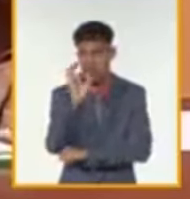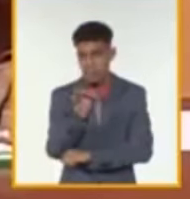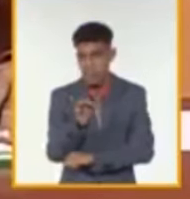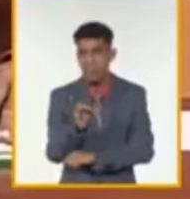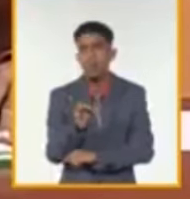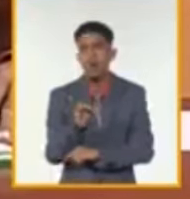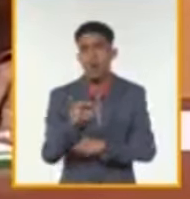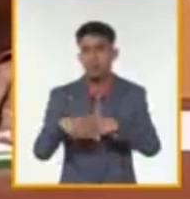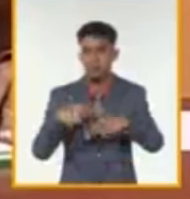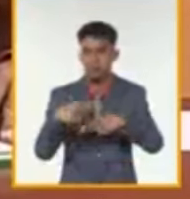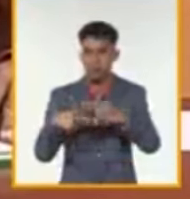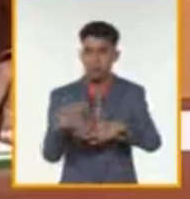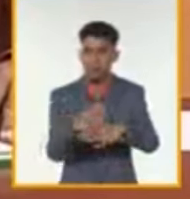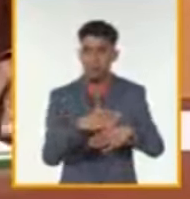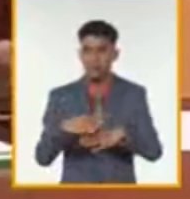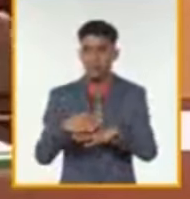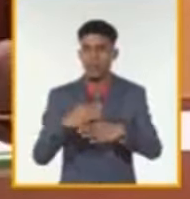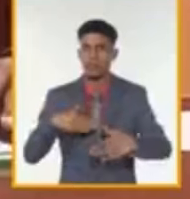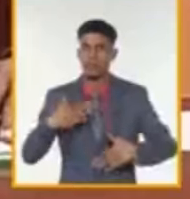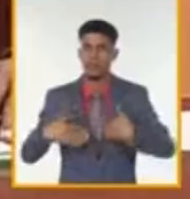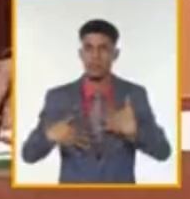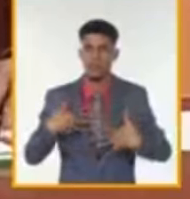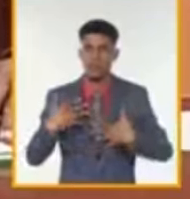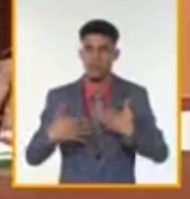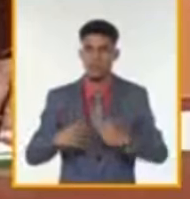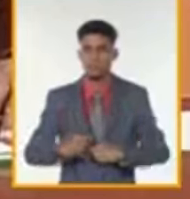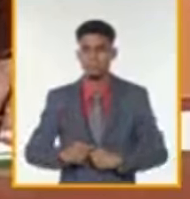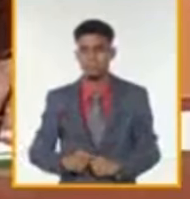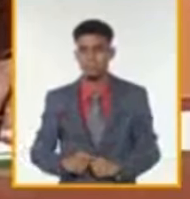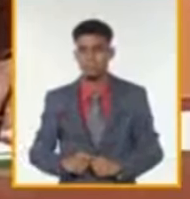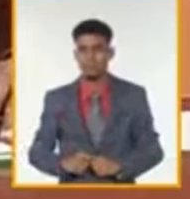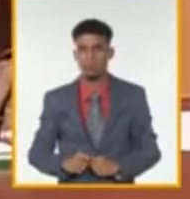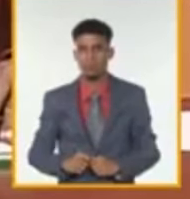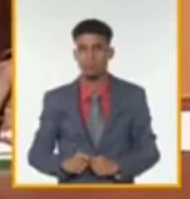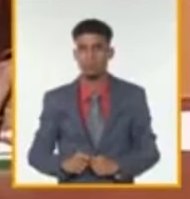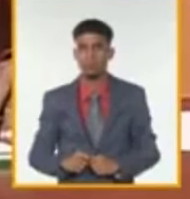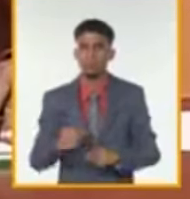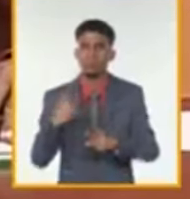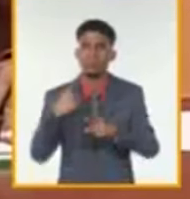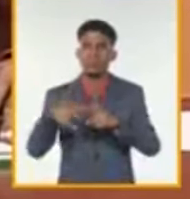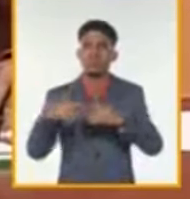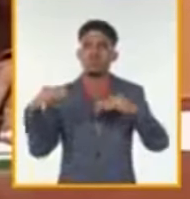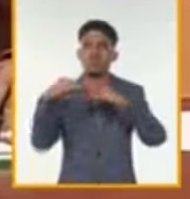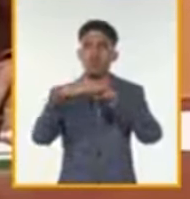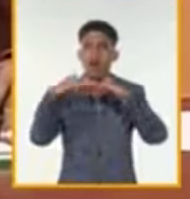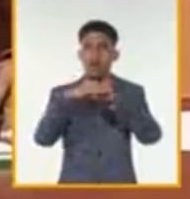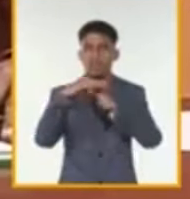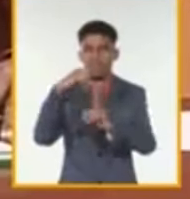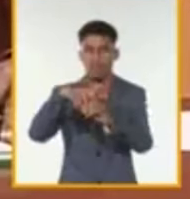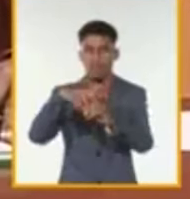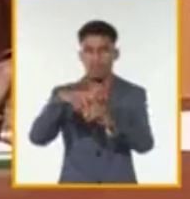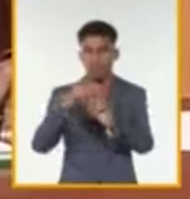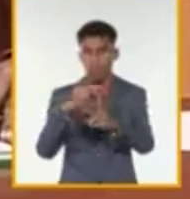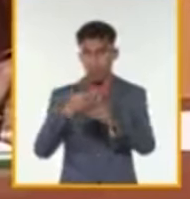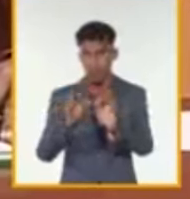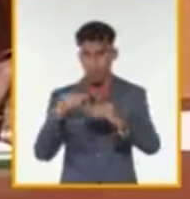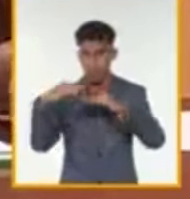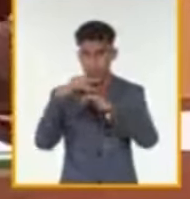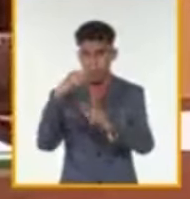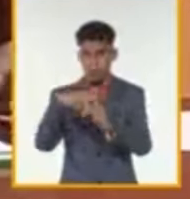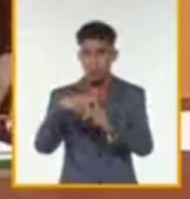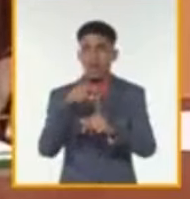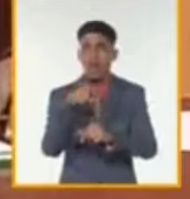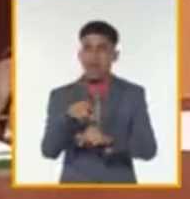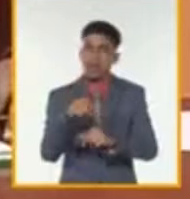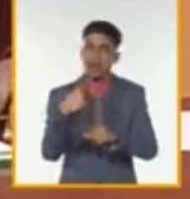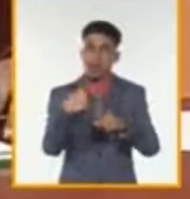encuentro con las 18 familias remedian en el puente la cruz tal como como lo hacemos tradicionalmente y después bueno estaríamos en el parque Carmen nuevamente en el encuentro con la historia